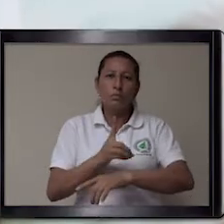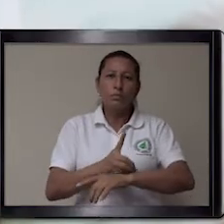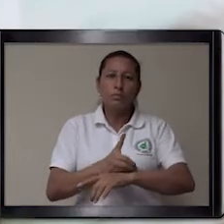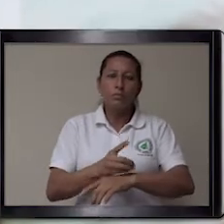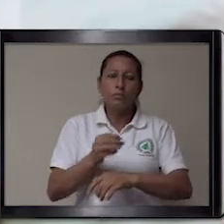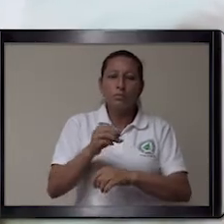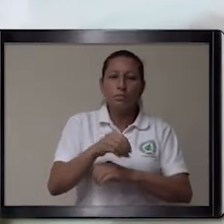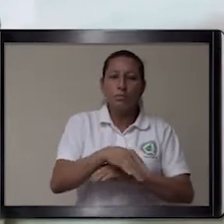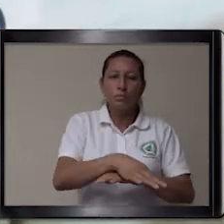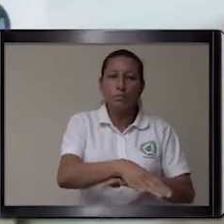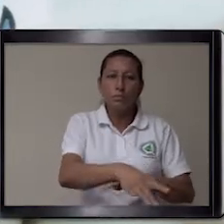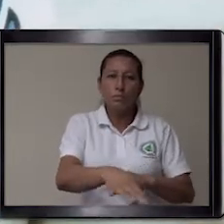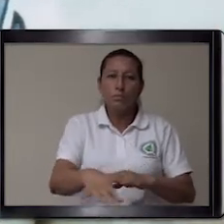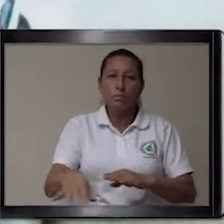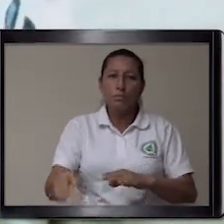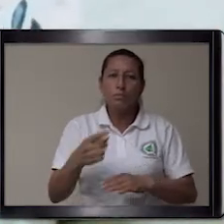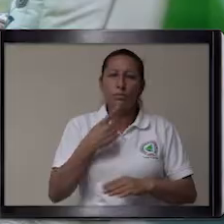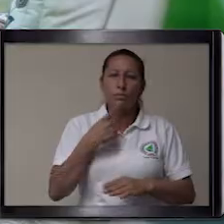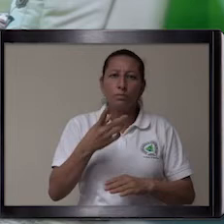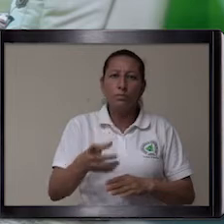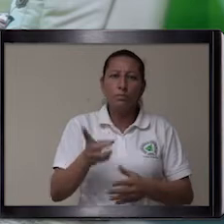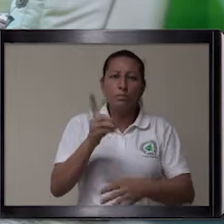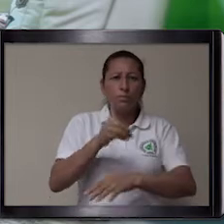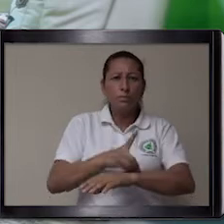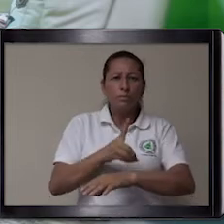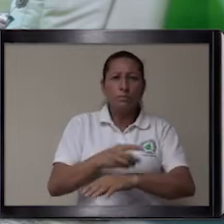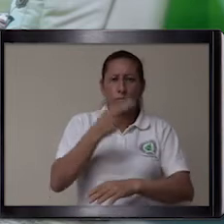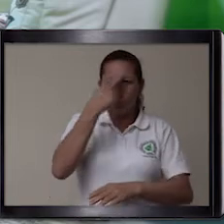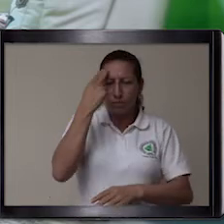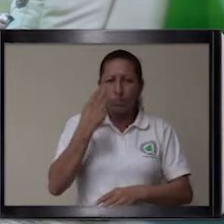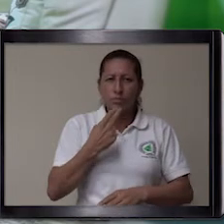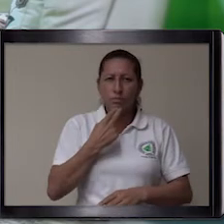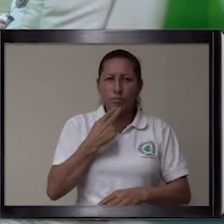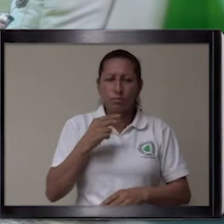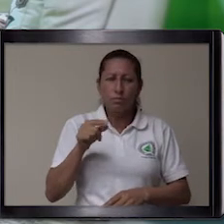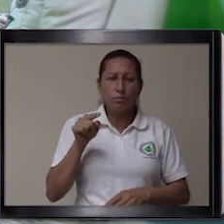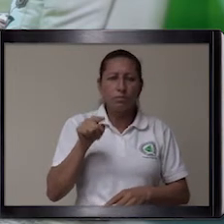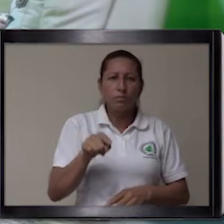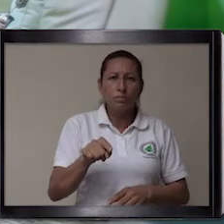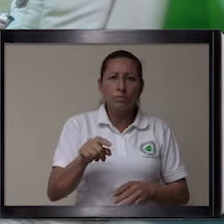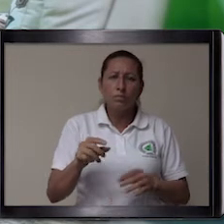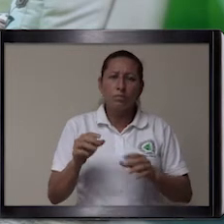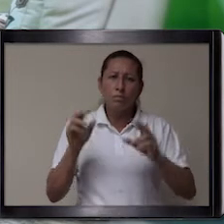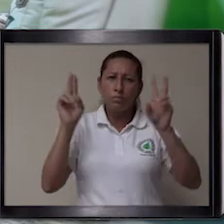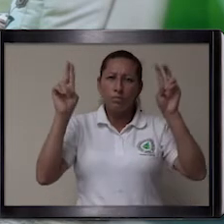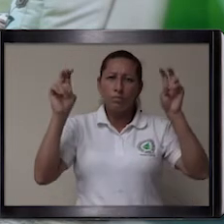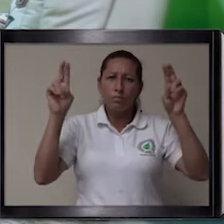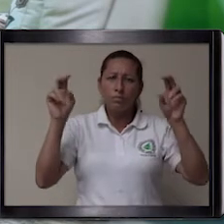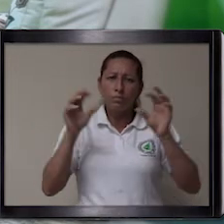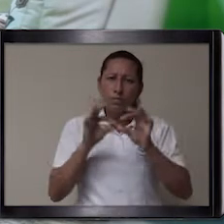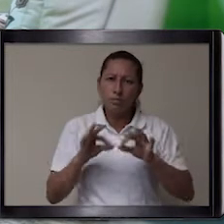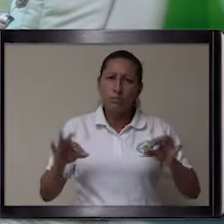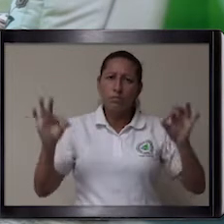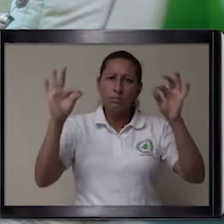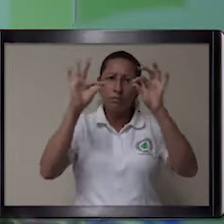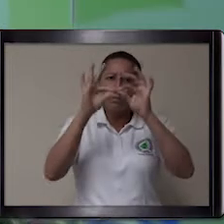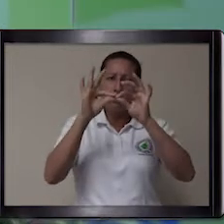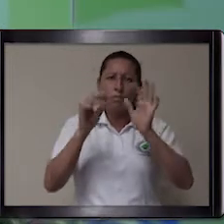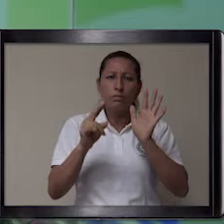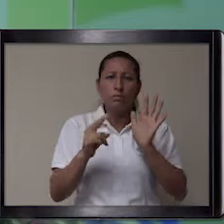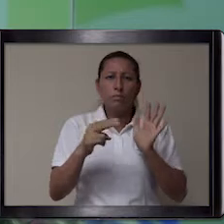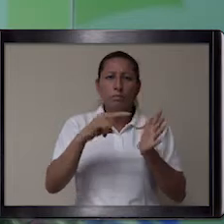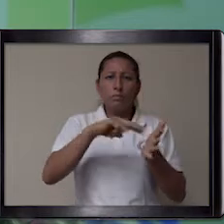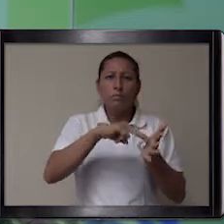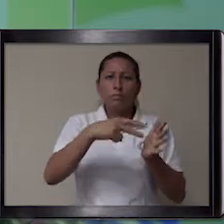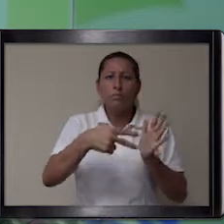los deslizamientos en nuestro país. Doctor, vamos a empezar, muy importante este tema, y queremos empezar que usted nos